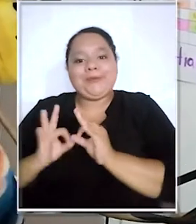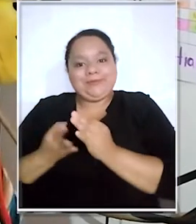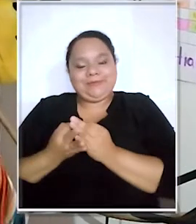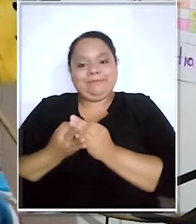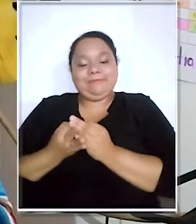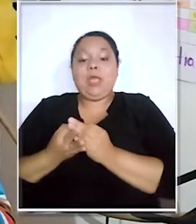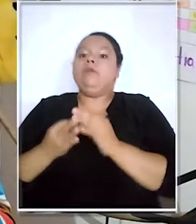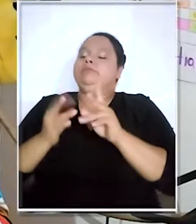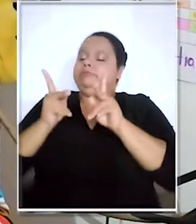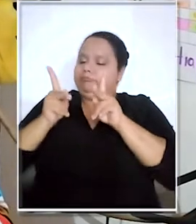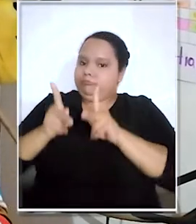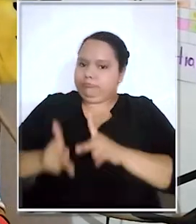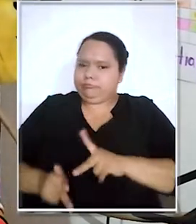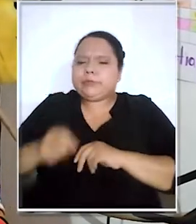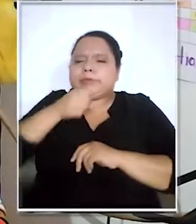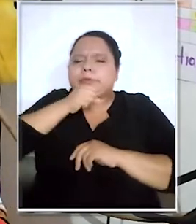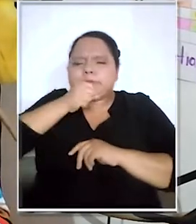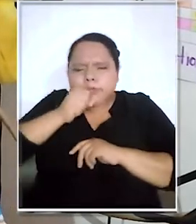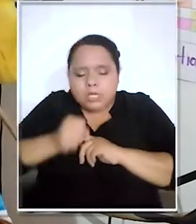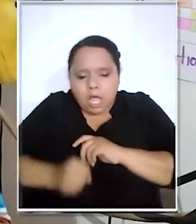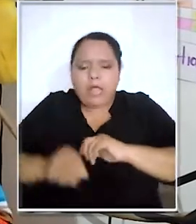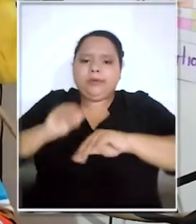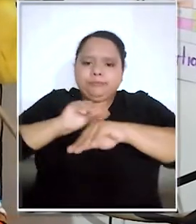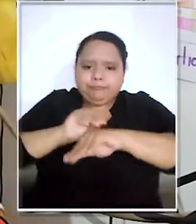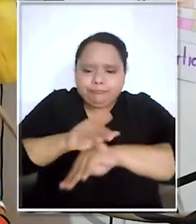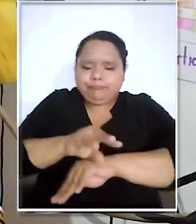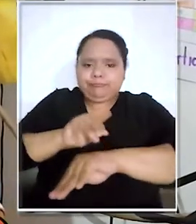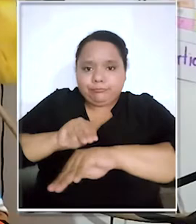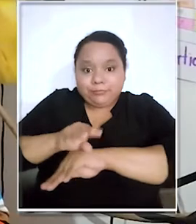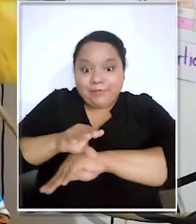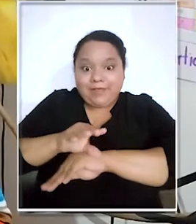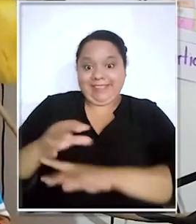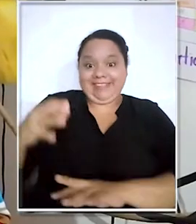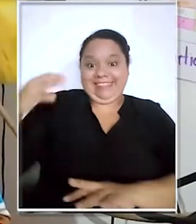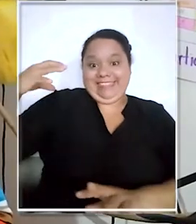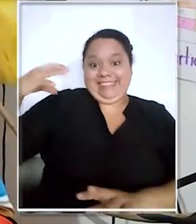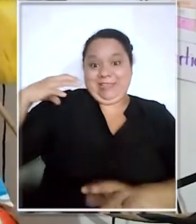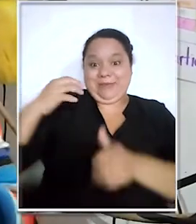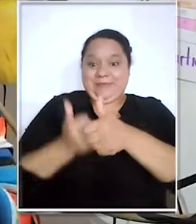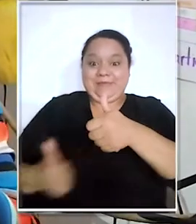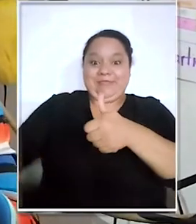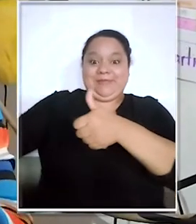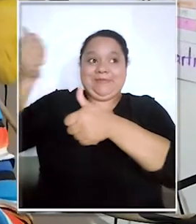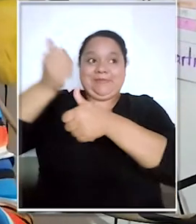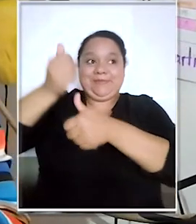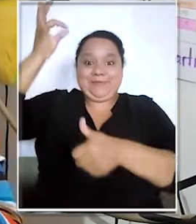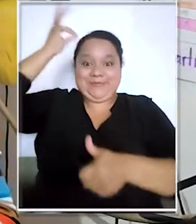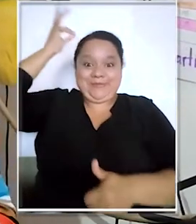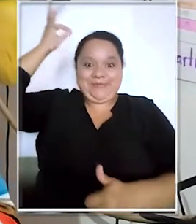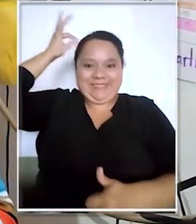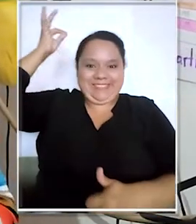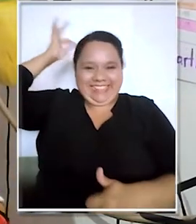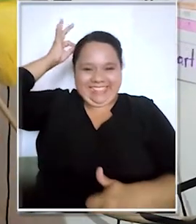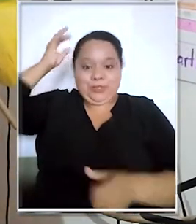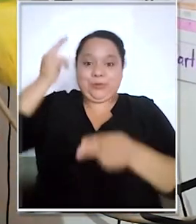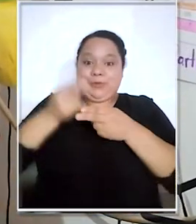todavía siguen los consejos de sus ancianos y son asesorados por un cacique mayor. El nombre Tolpán